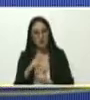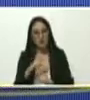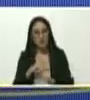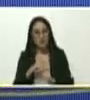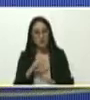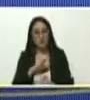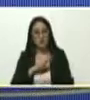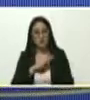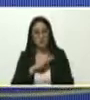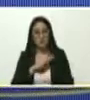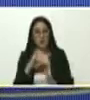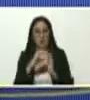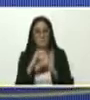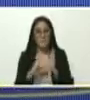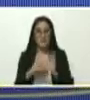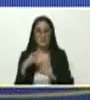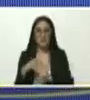Plus.